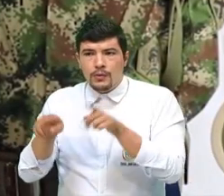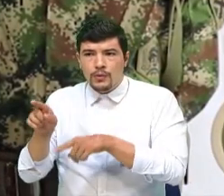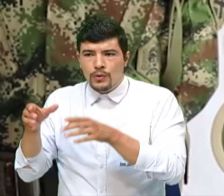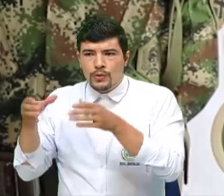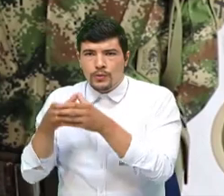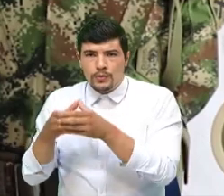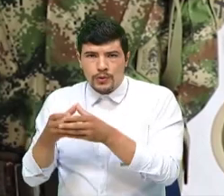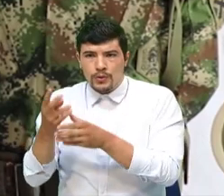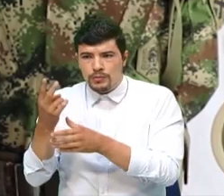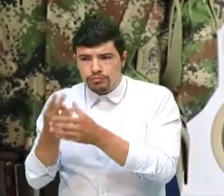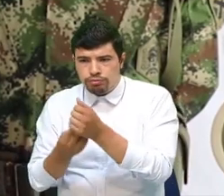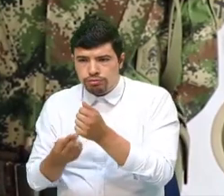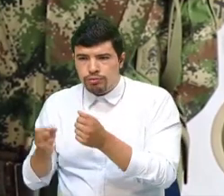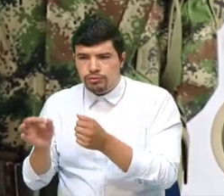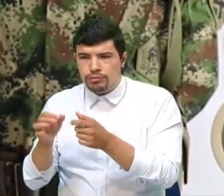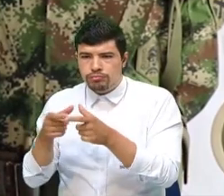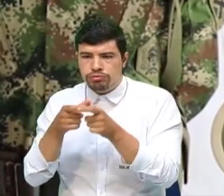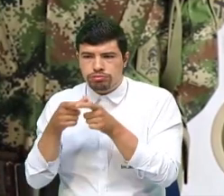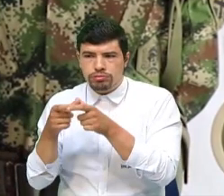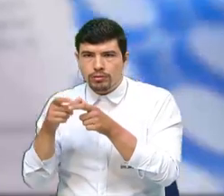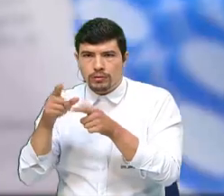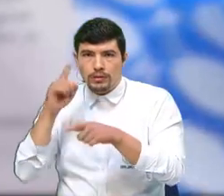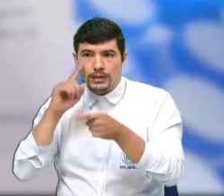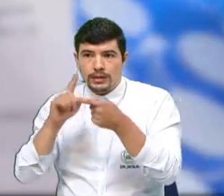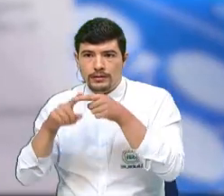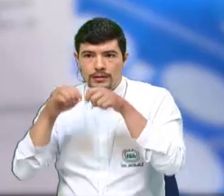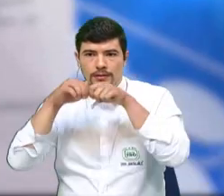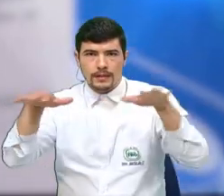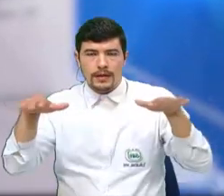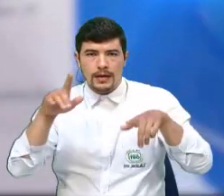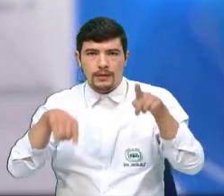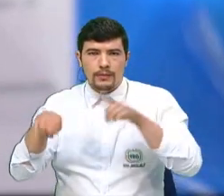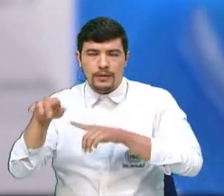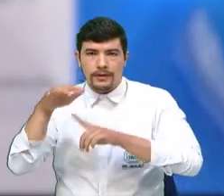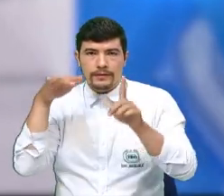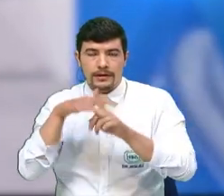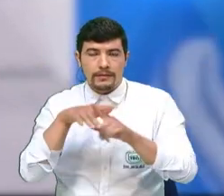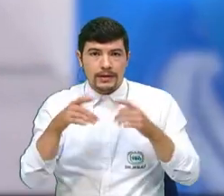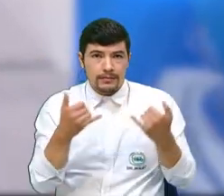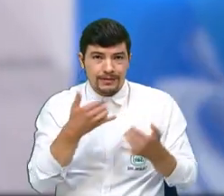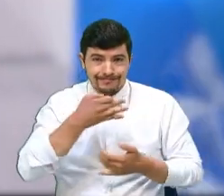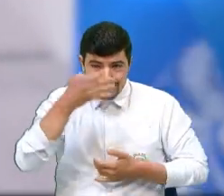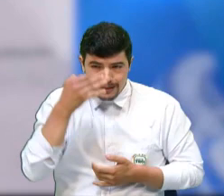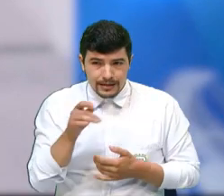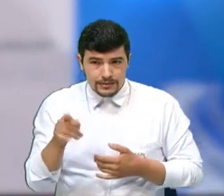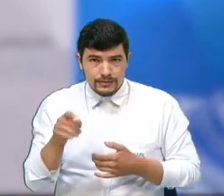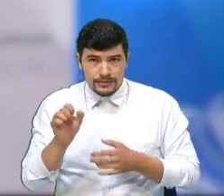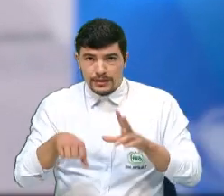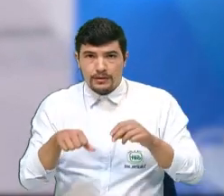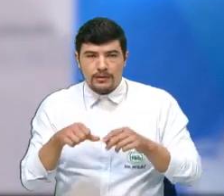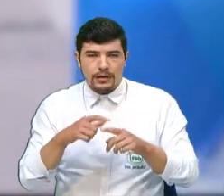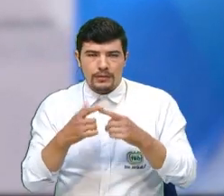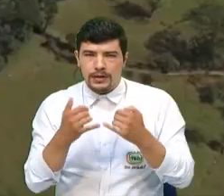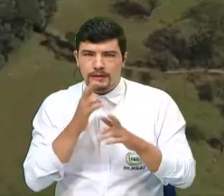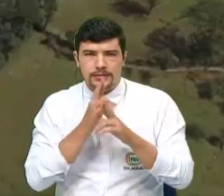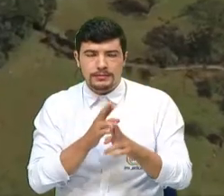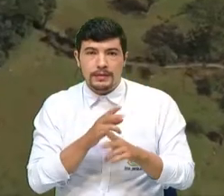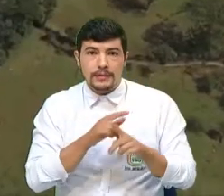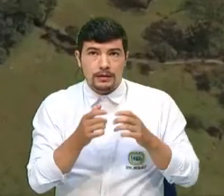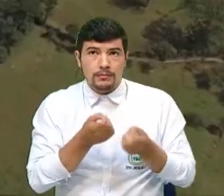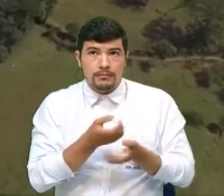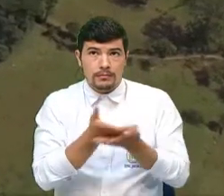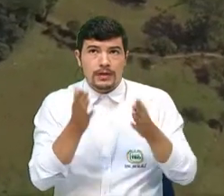lo que estén buscando es generar alguna desestabilización. Aún no se confirma la veracidad de los panfletos, pero se entregó un parte de tranquilidad